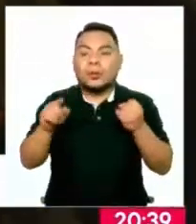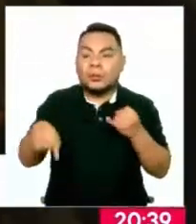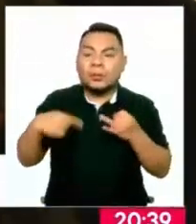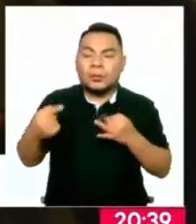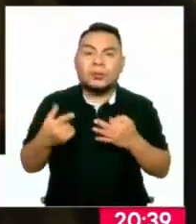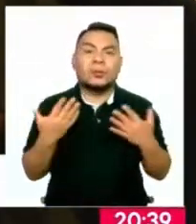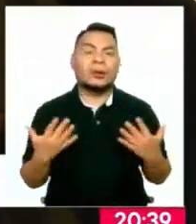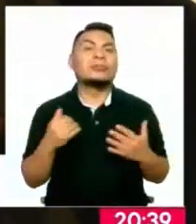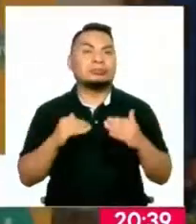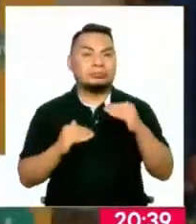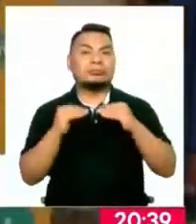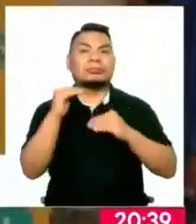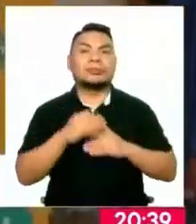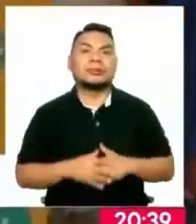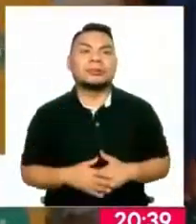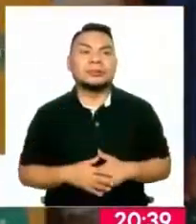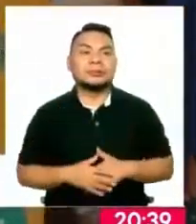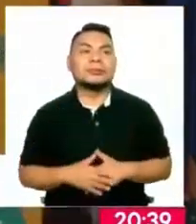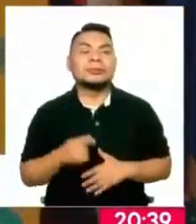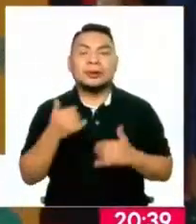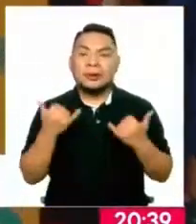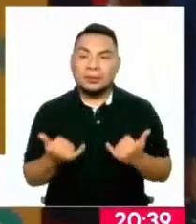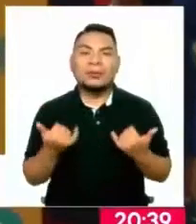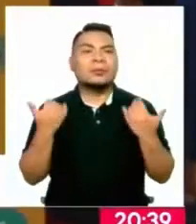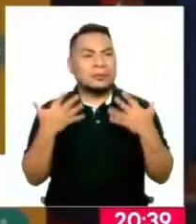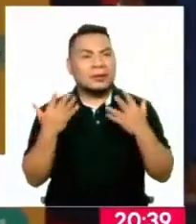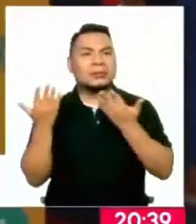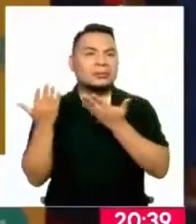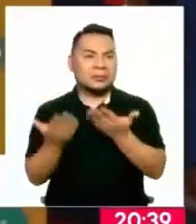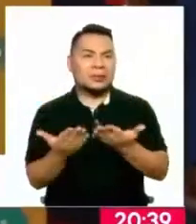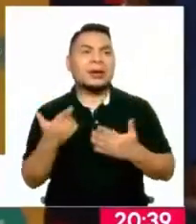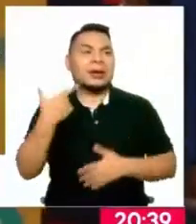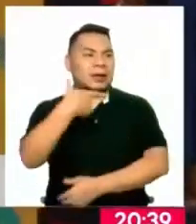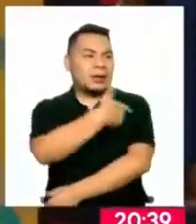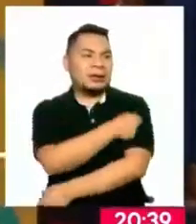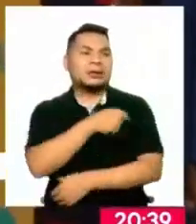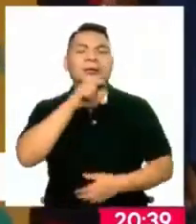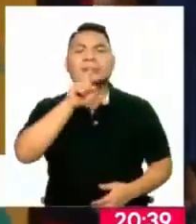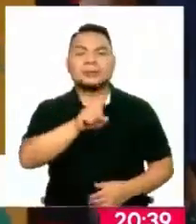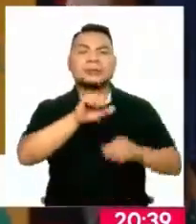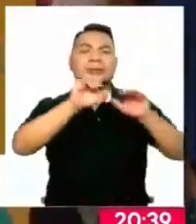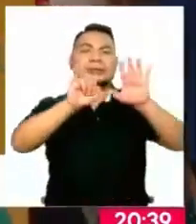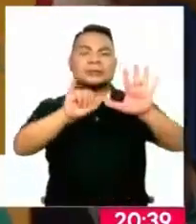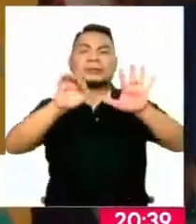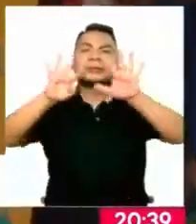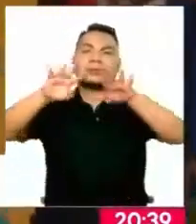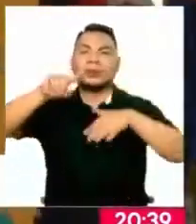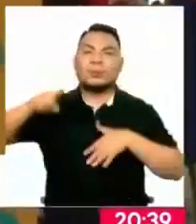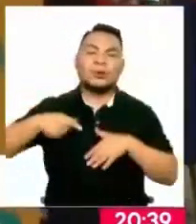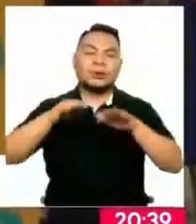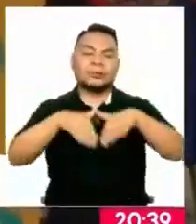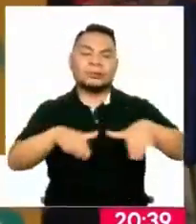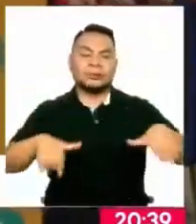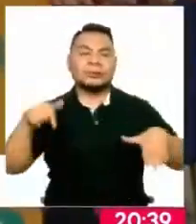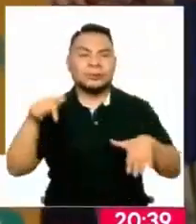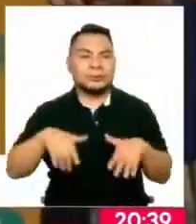se batió el récord. Hemos entonces vacunado 169 mil niños